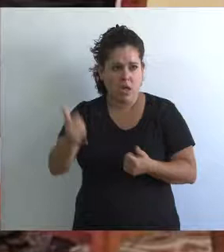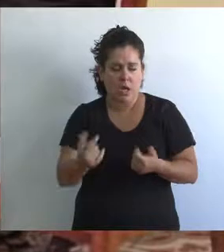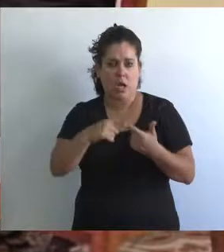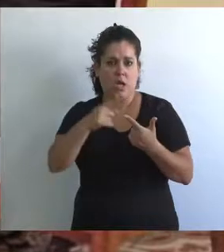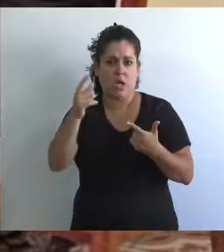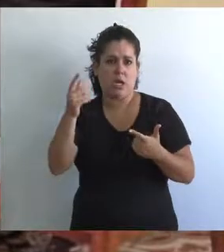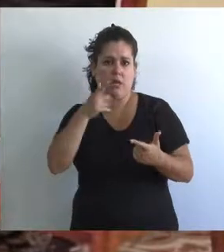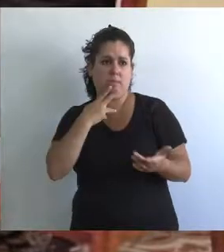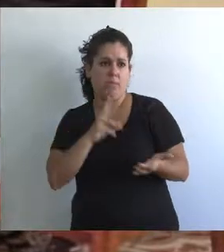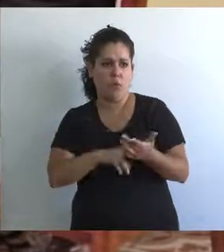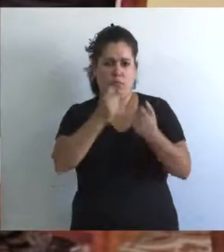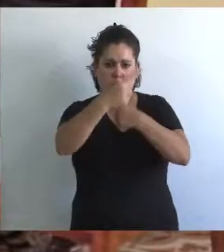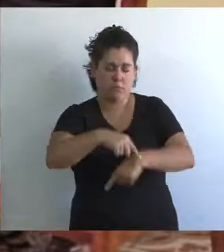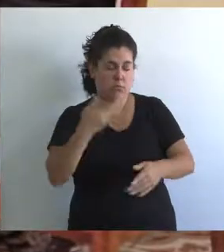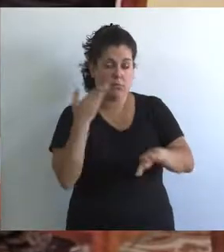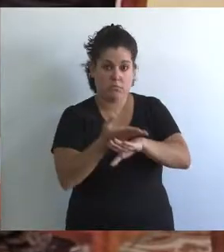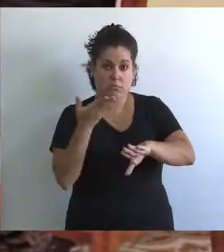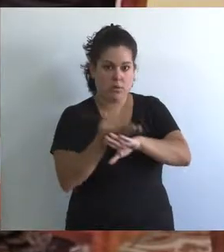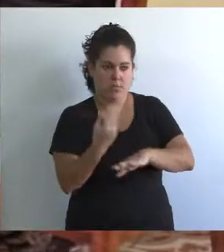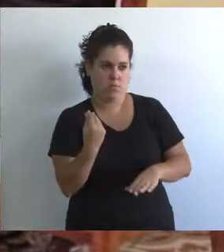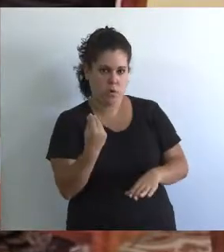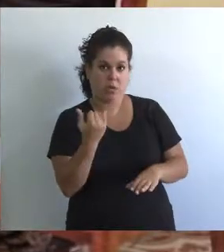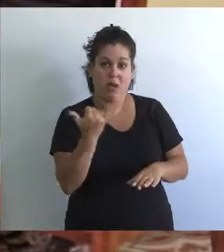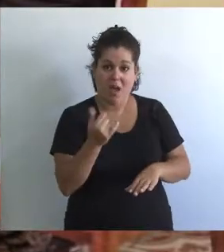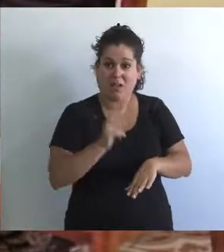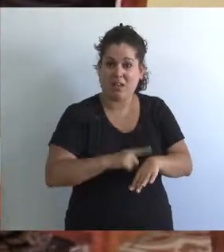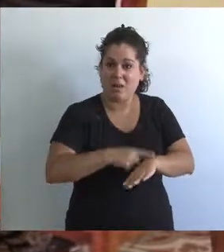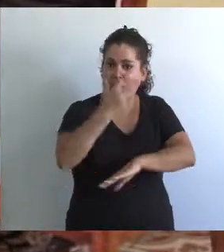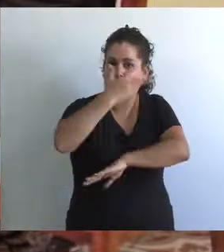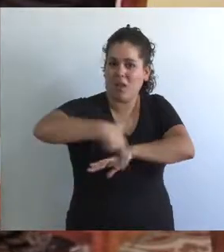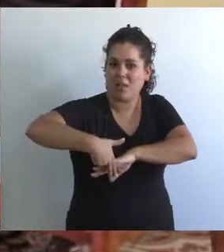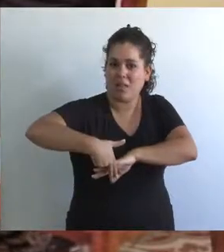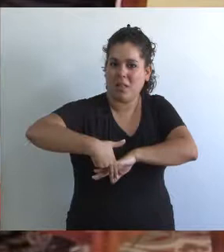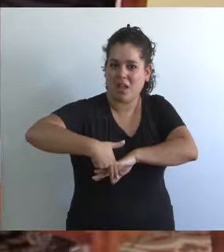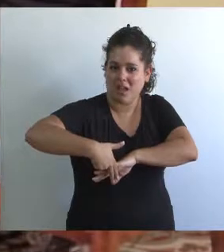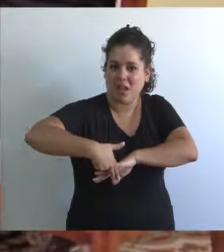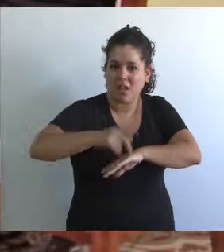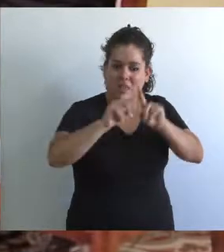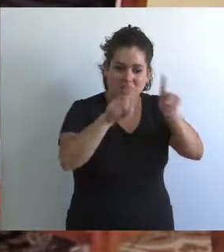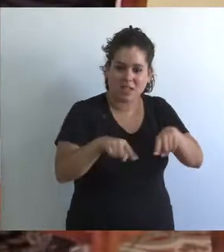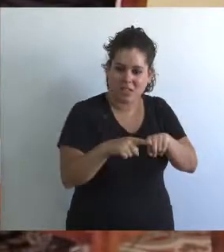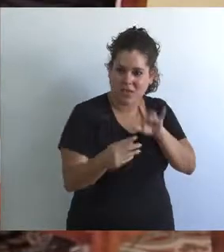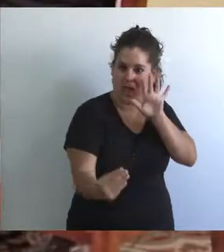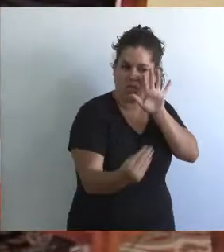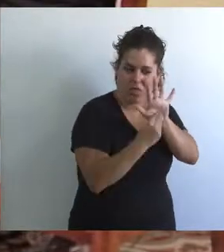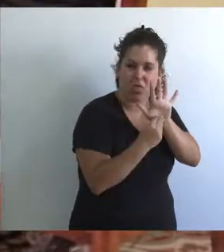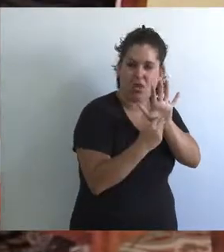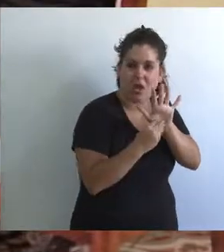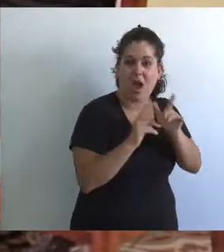o intimaciones. ¿Por qué? Porque hay un periodo determinado le toman como la fecha que le ponen